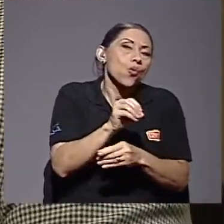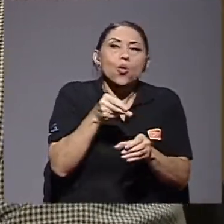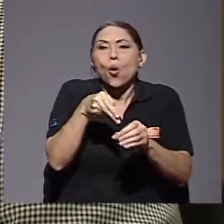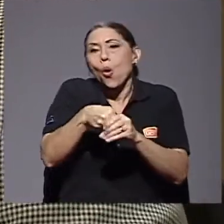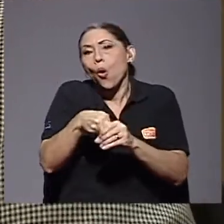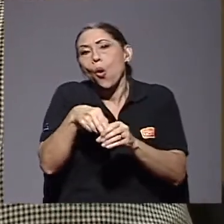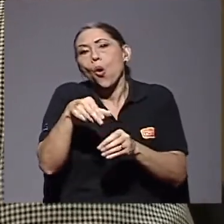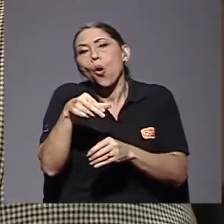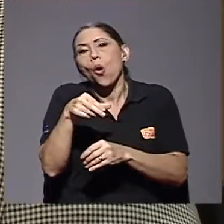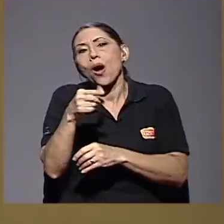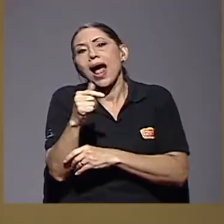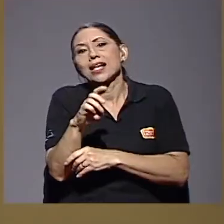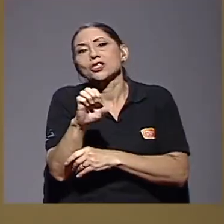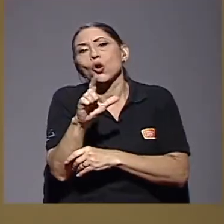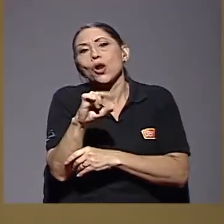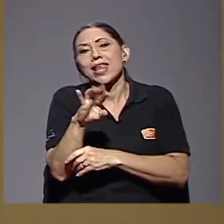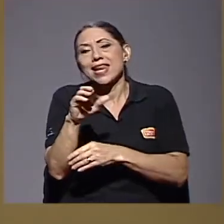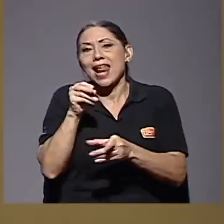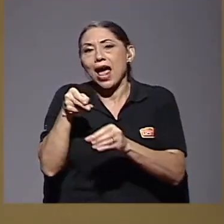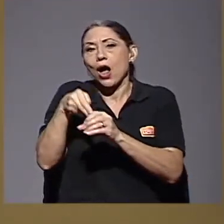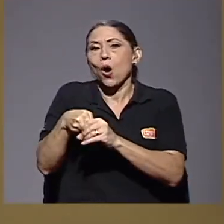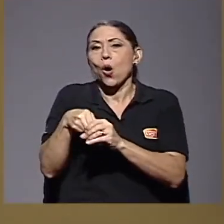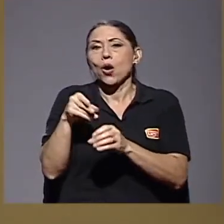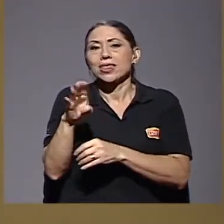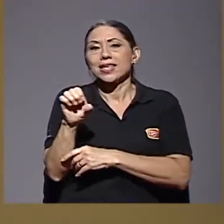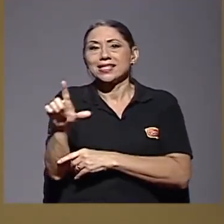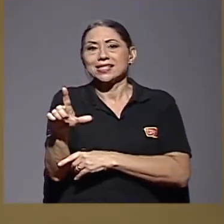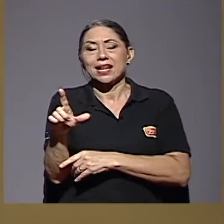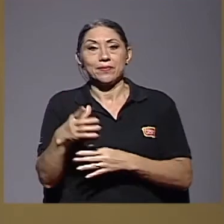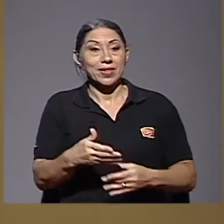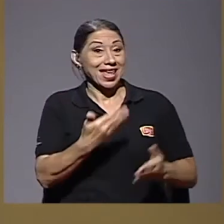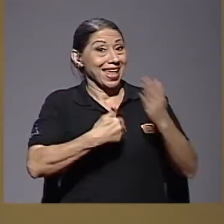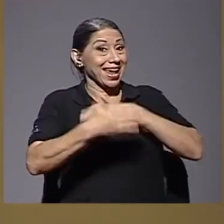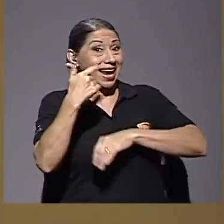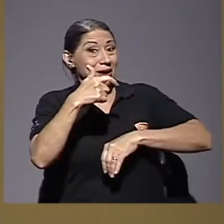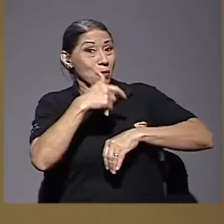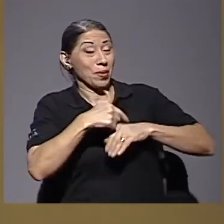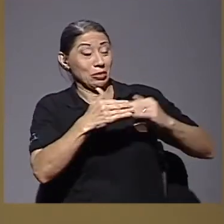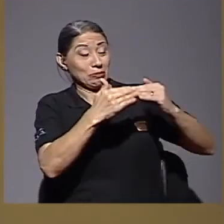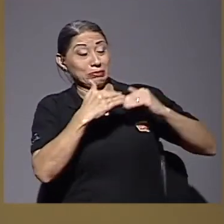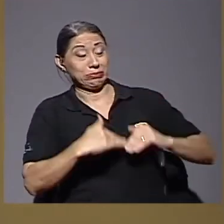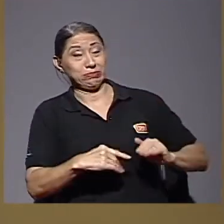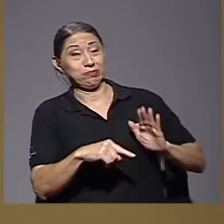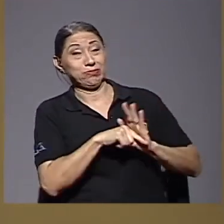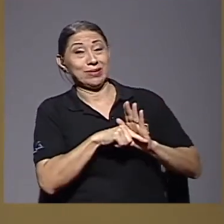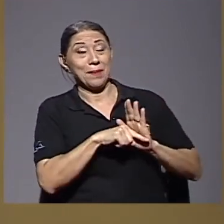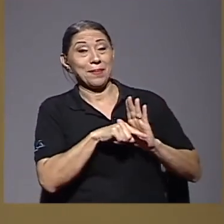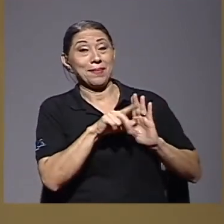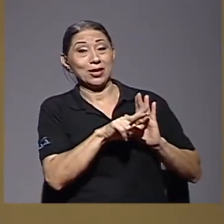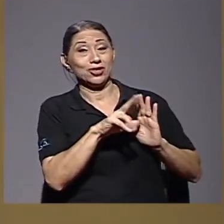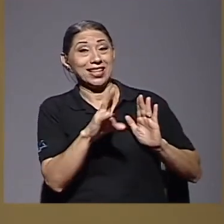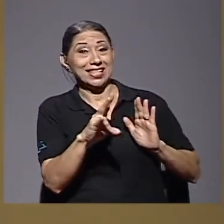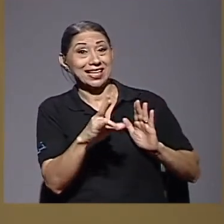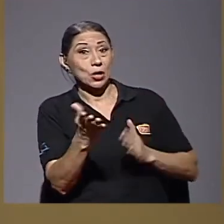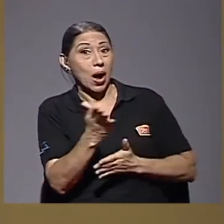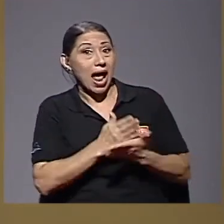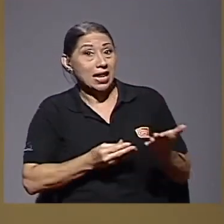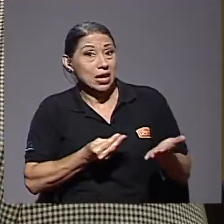¿Y alguien tomó posición en ese momento en que estaba a menos 37? ¿Alguien liquidó o alguien